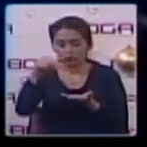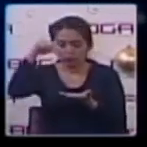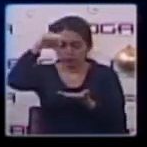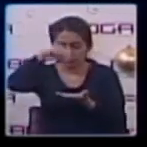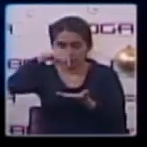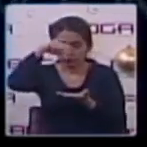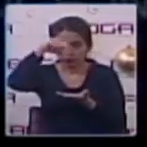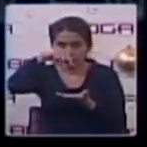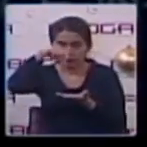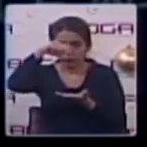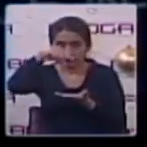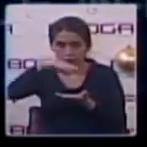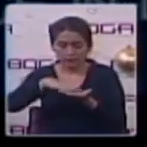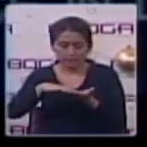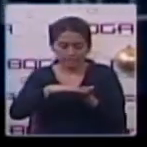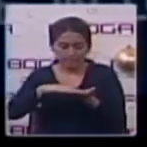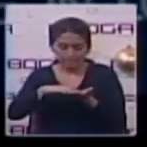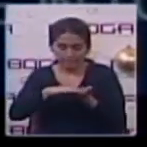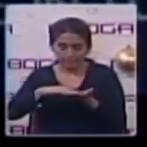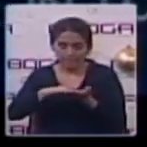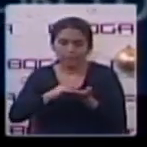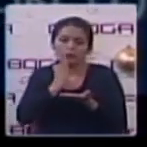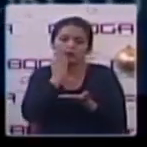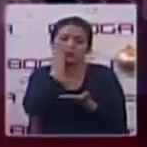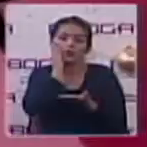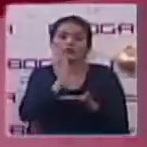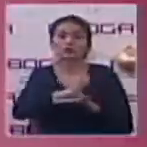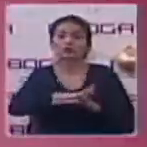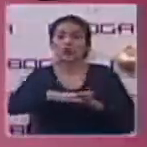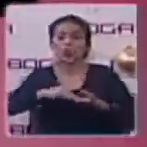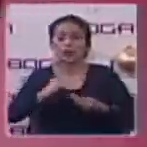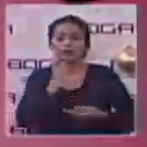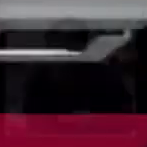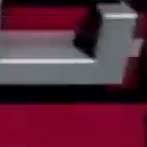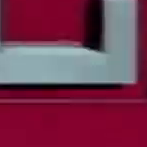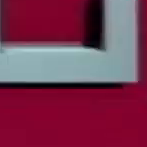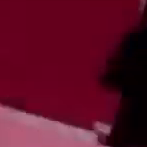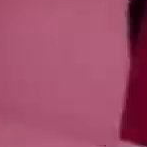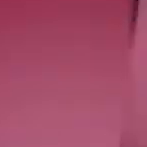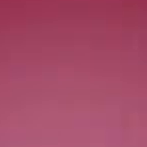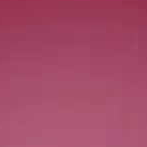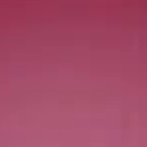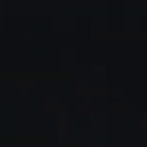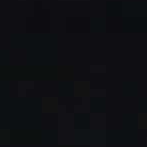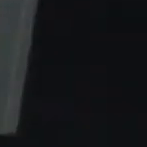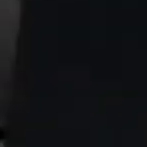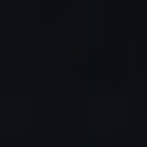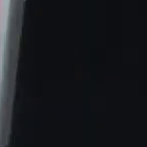extender suavemente sobre el rostro. We'll be right back.